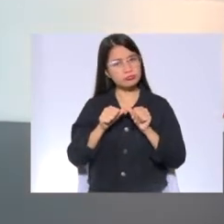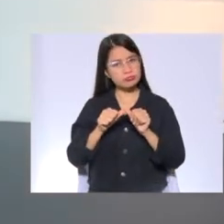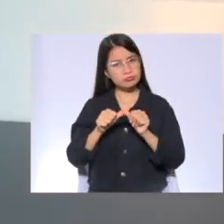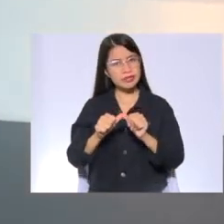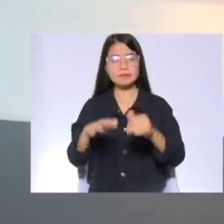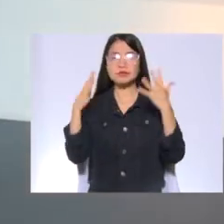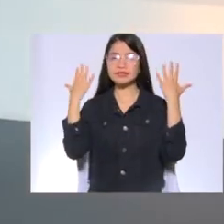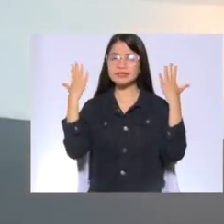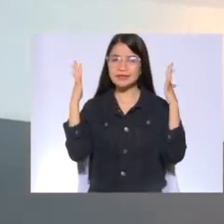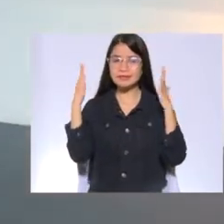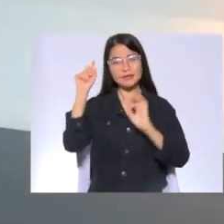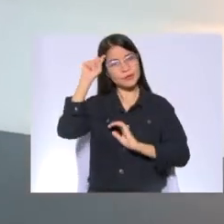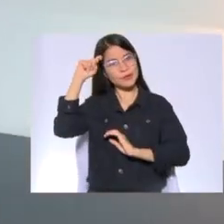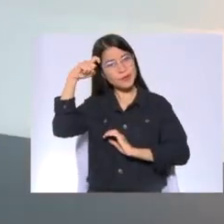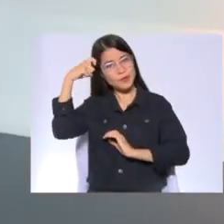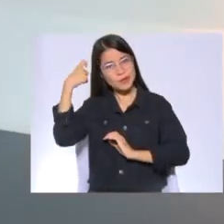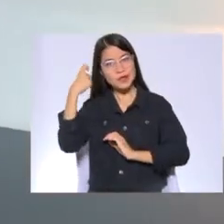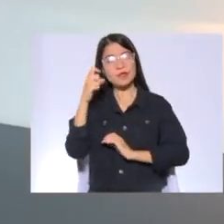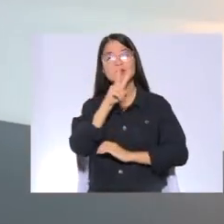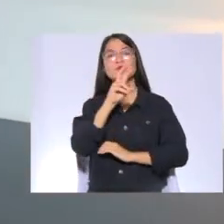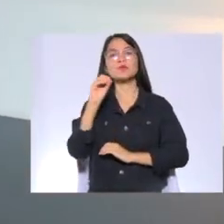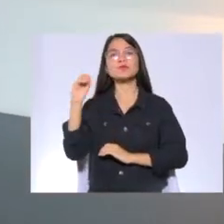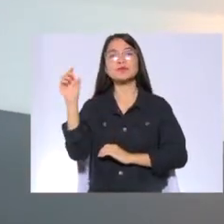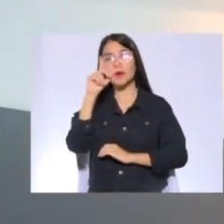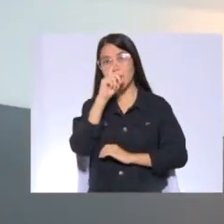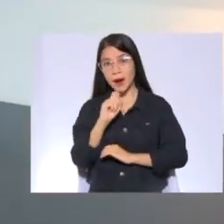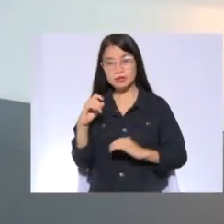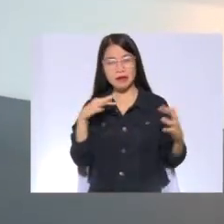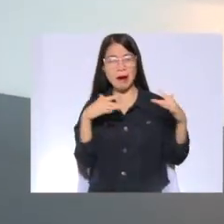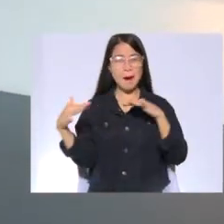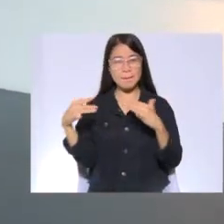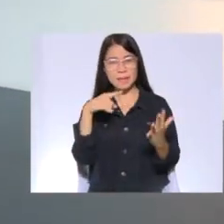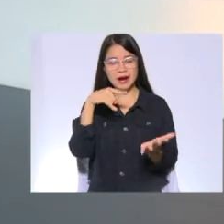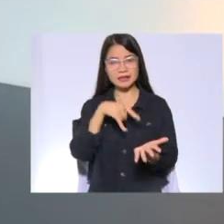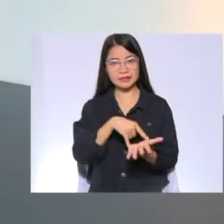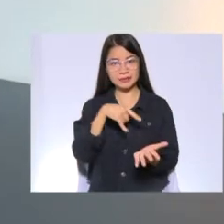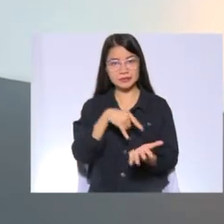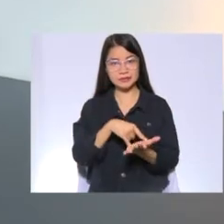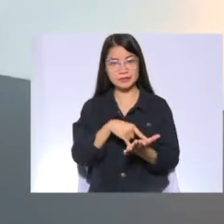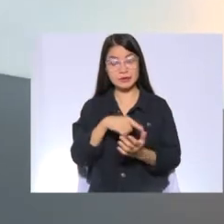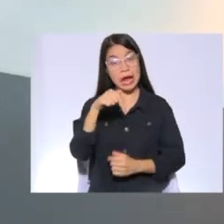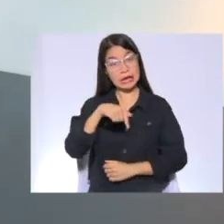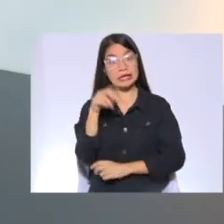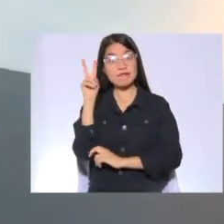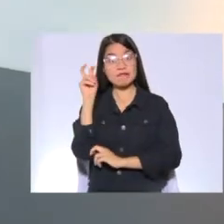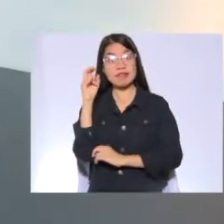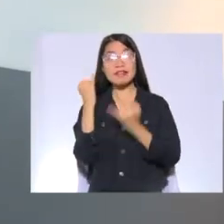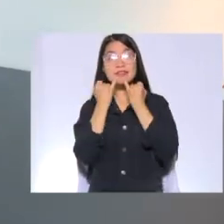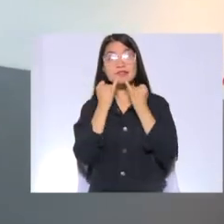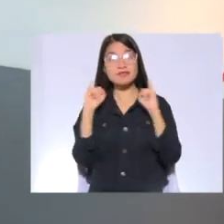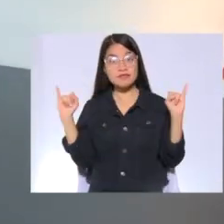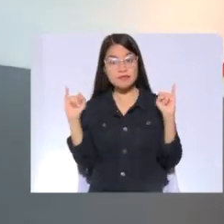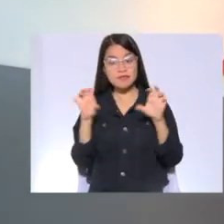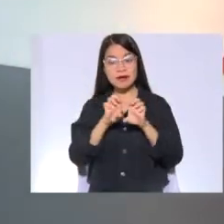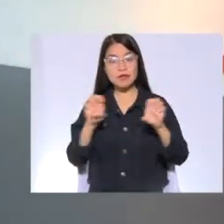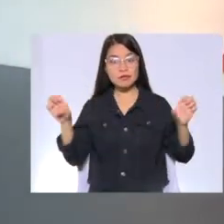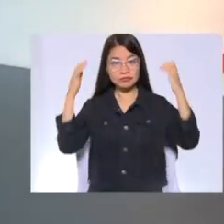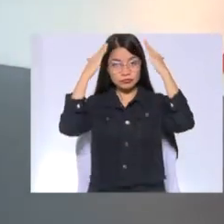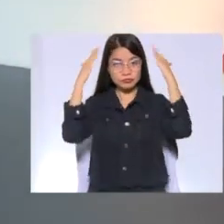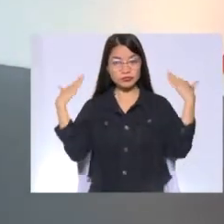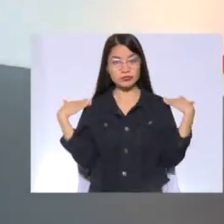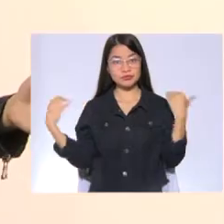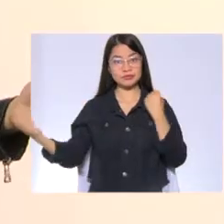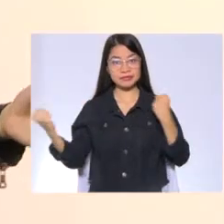conmemoración del Bicentenario de la Batalla de Carabobo. Desde acá, desde nuestro Viernes de Idiomas y Educación Física.